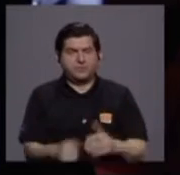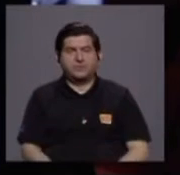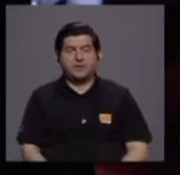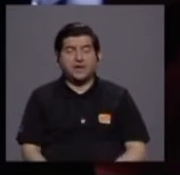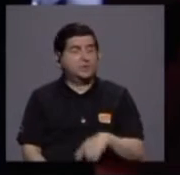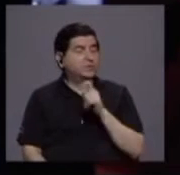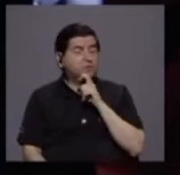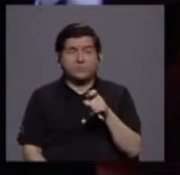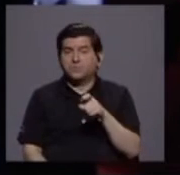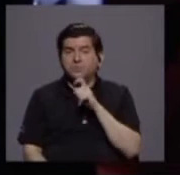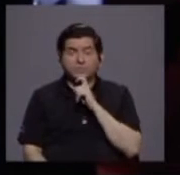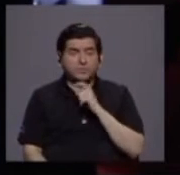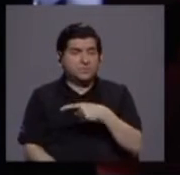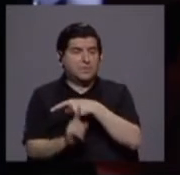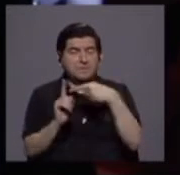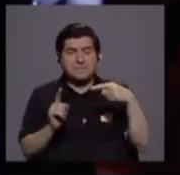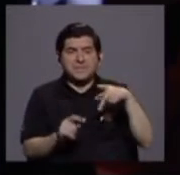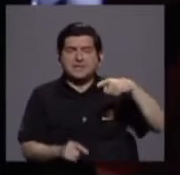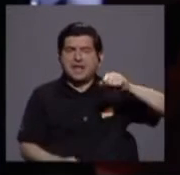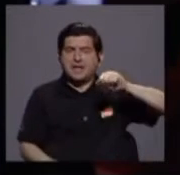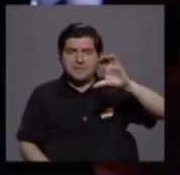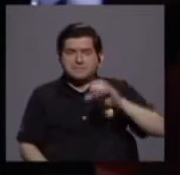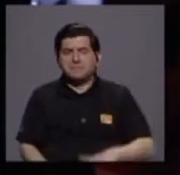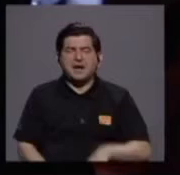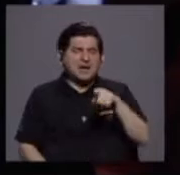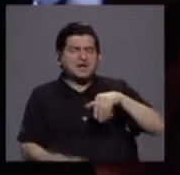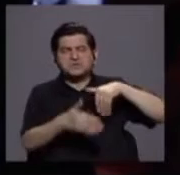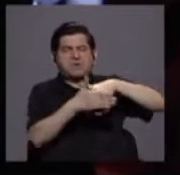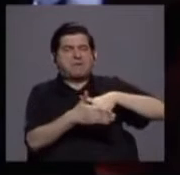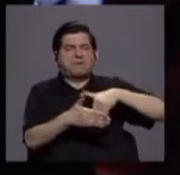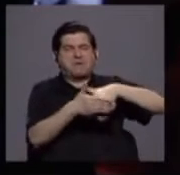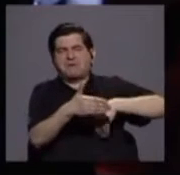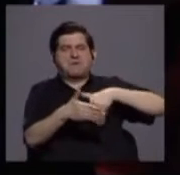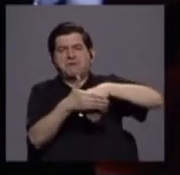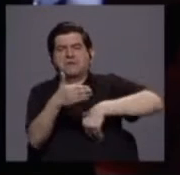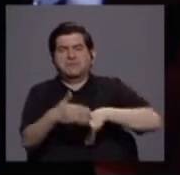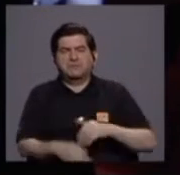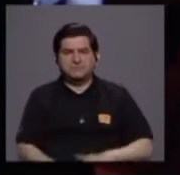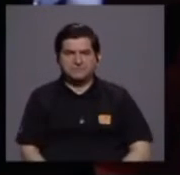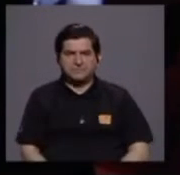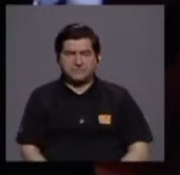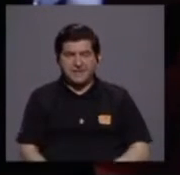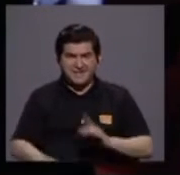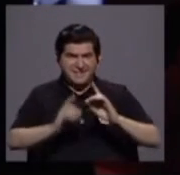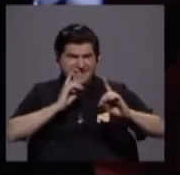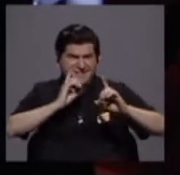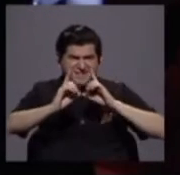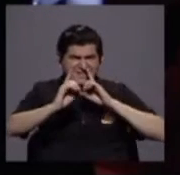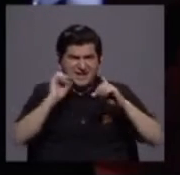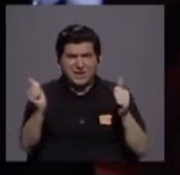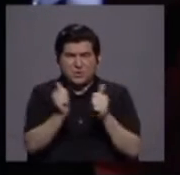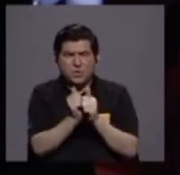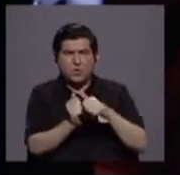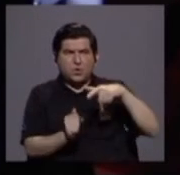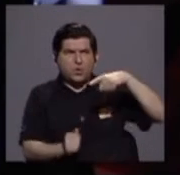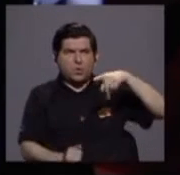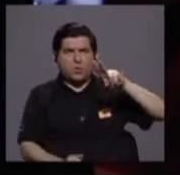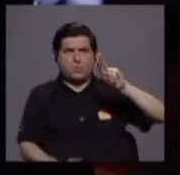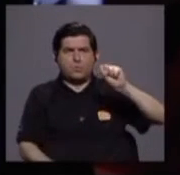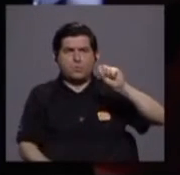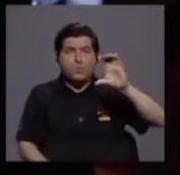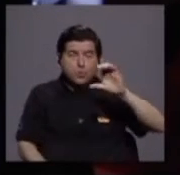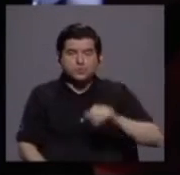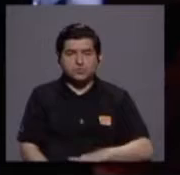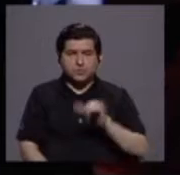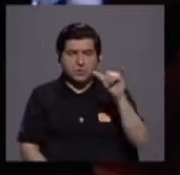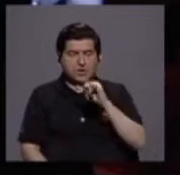era dificilísimo. La mitad del PAC sencillamente boicoteó eso. Aún el diálogo con el PUSC